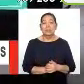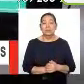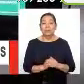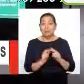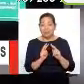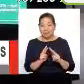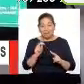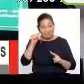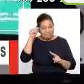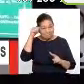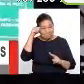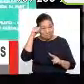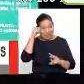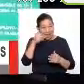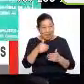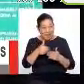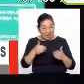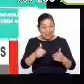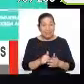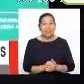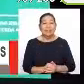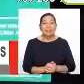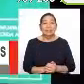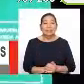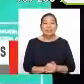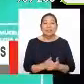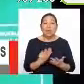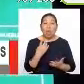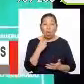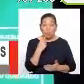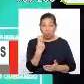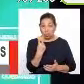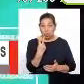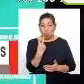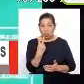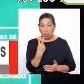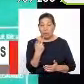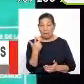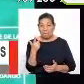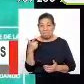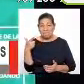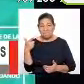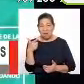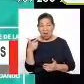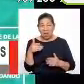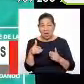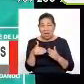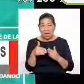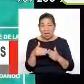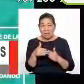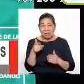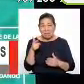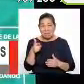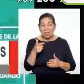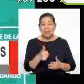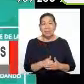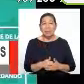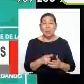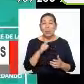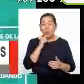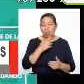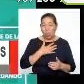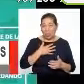Ustedes recordarán este hecho también, donde dos delincuentes disparan al inmueble de una